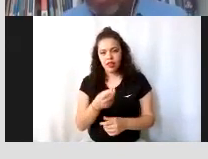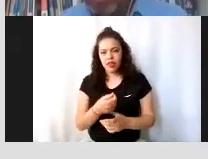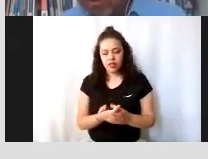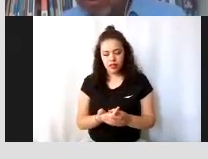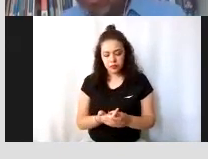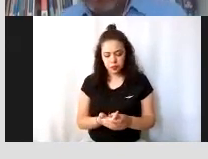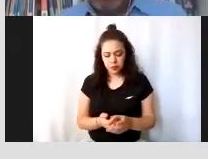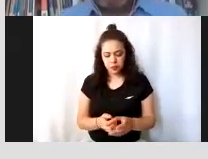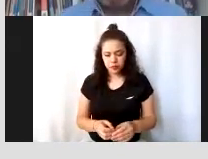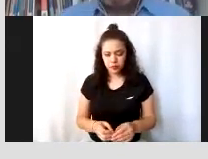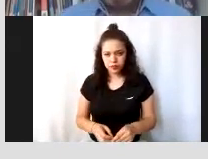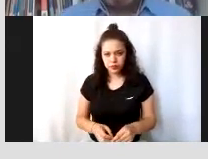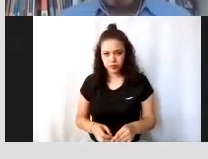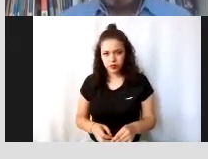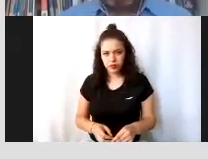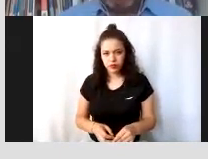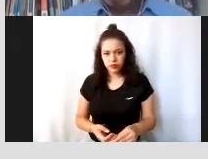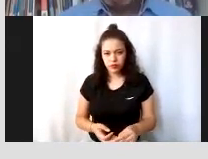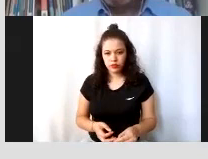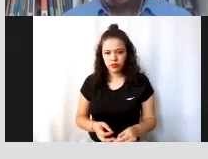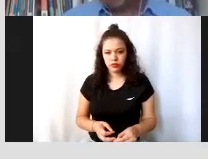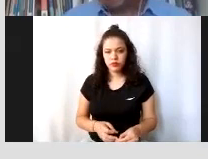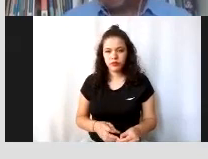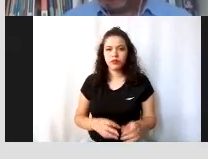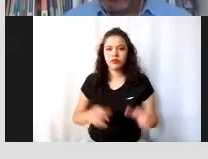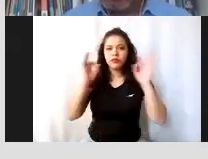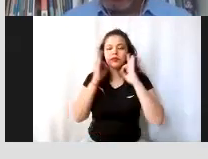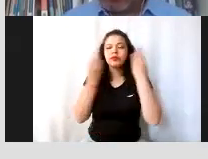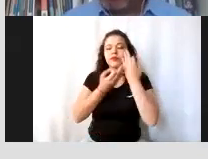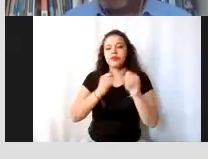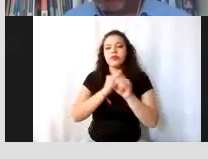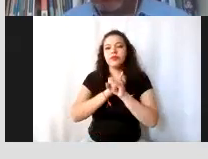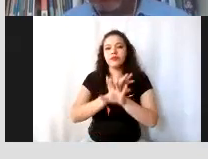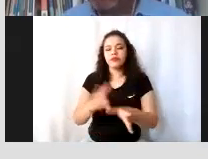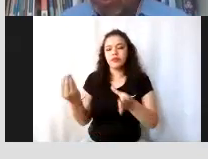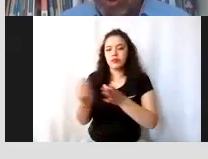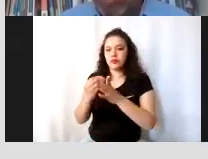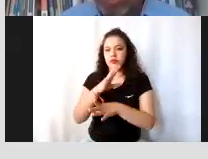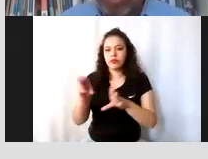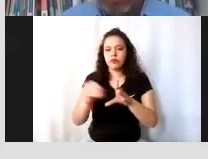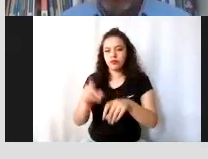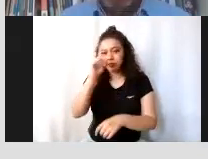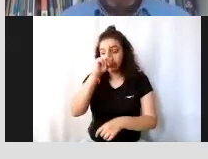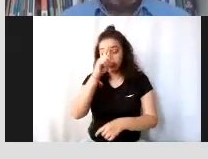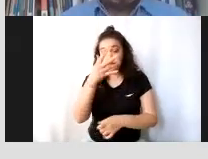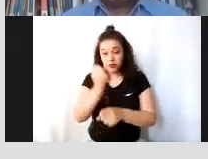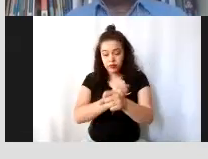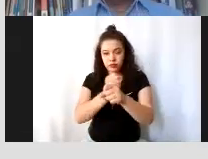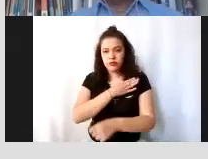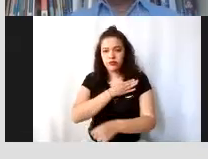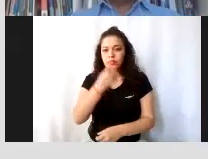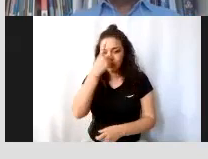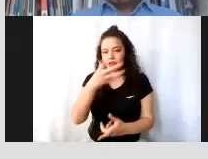ahorita, que el formato del aviso de privacidad integral es recomendable, es una buena práctica, que lo